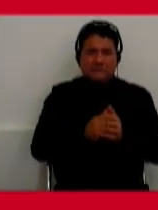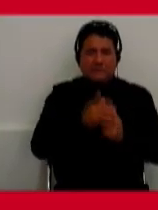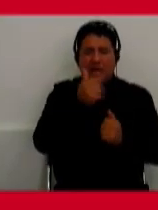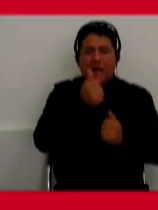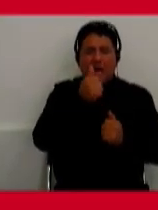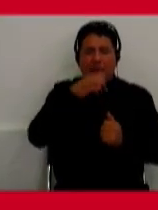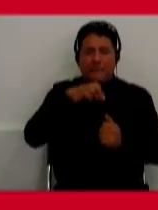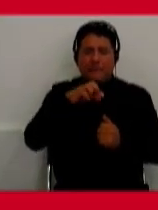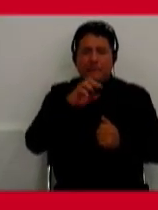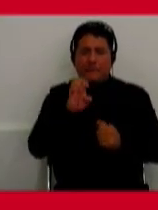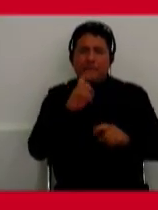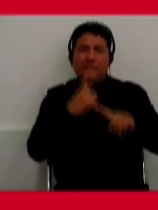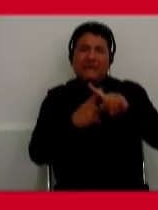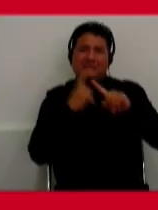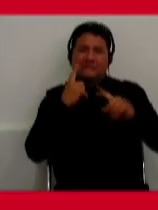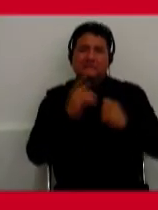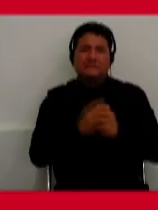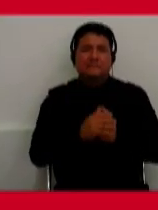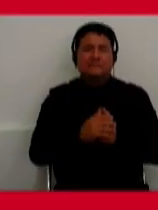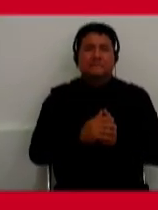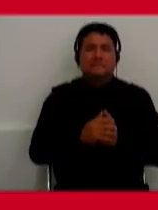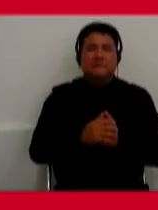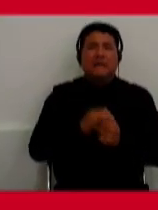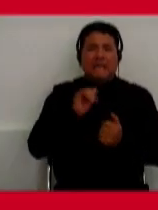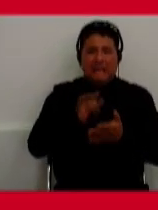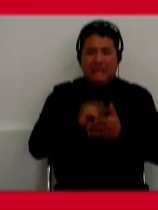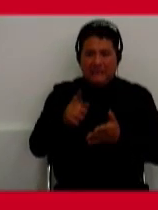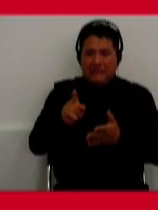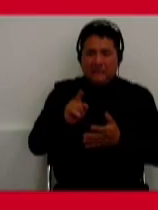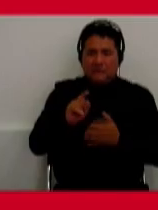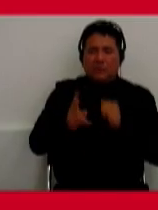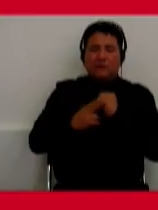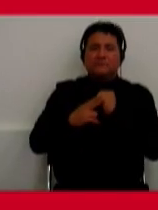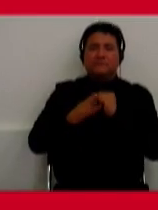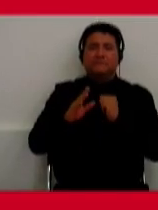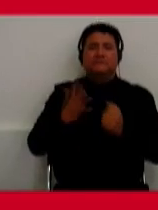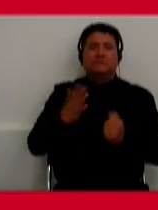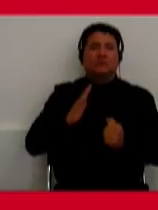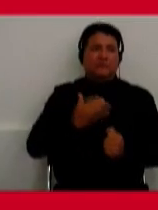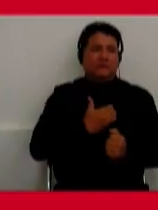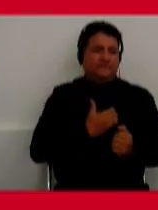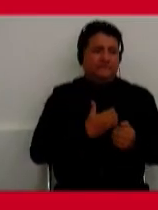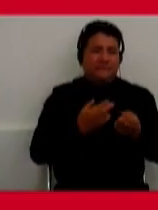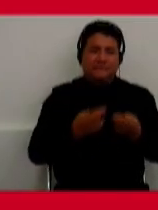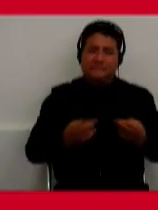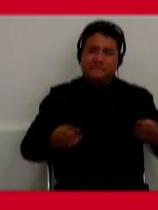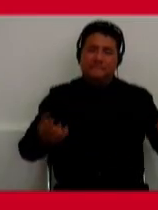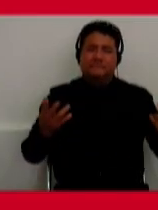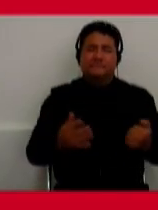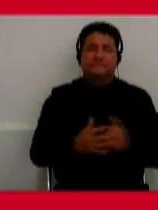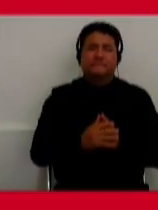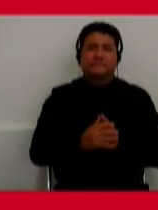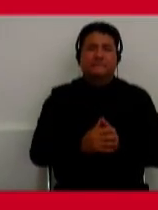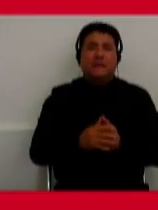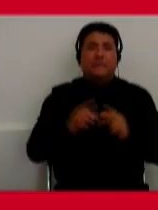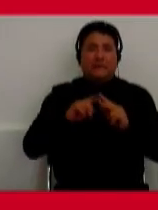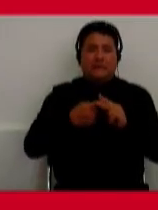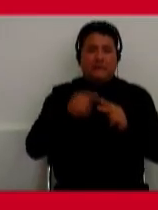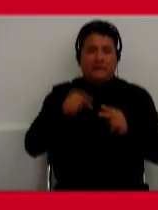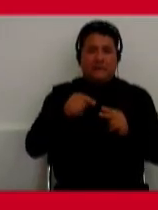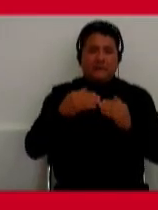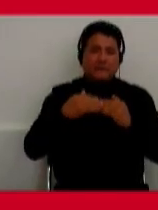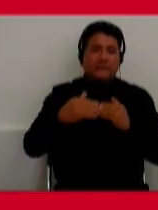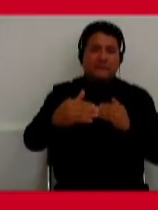la vuelta al mundo, ¿no? Y con ello definimos nuestras reservas. Es importante partir de aquí para poder generar el LOA